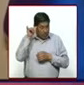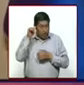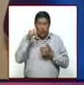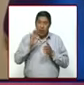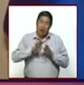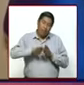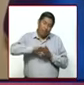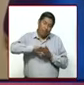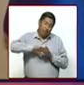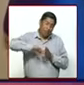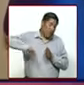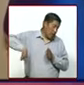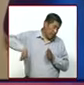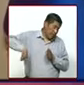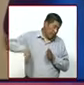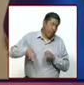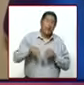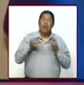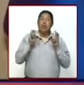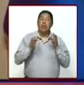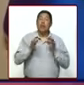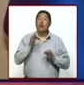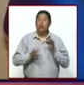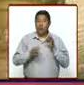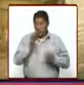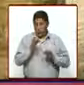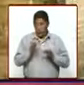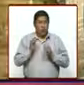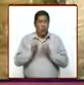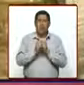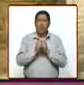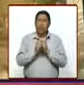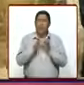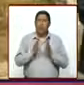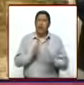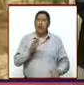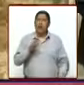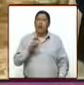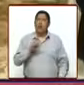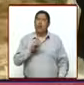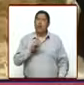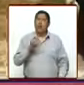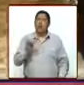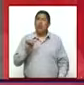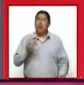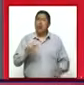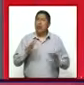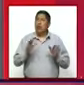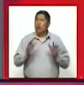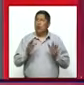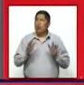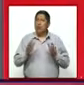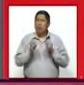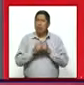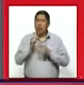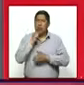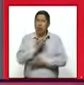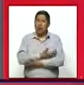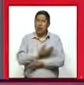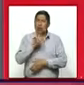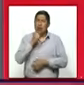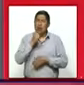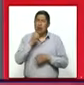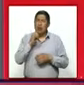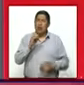sido apartada del caso Golpe 1. Está nuestro compañero Rudy Espinosa en este momento ya con la hija de la señora